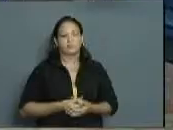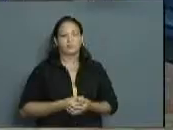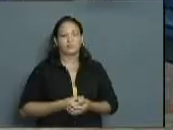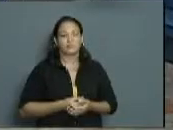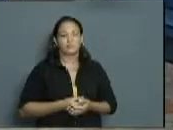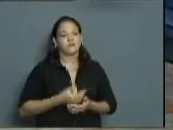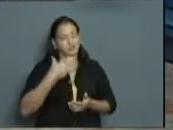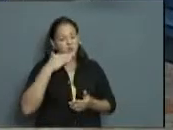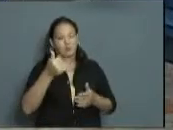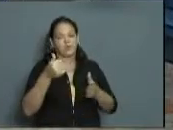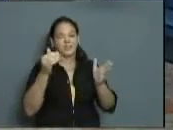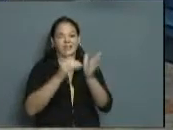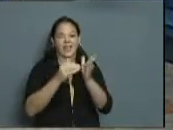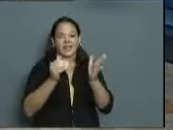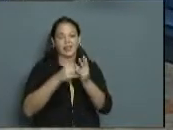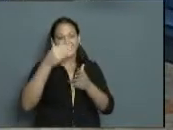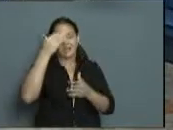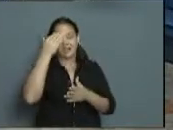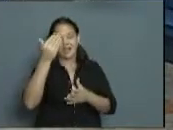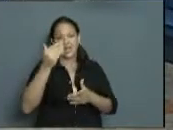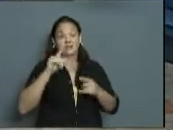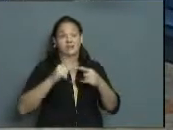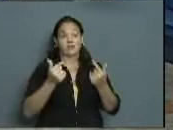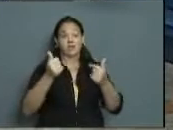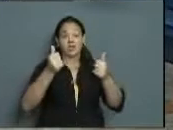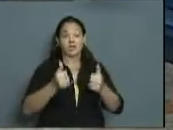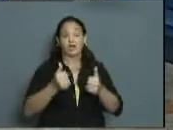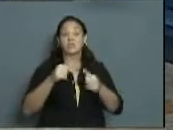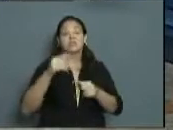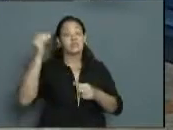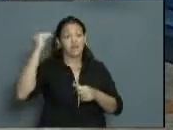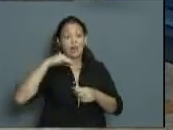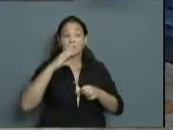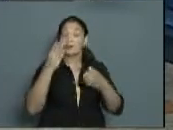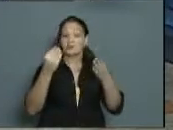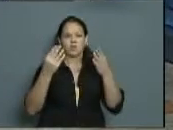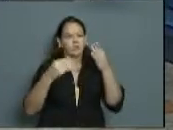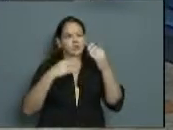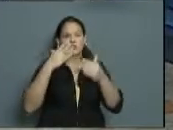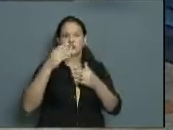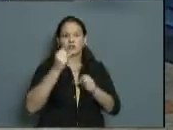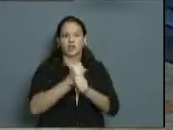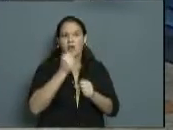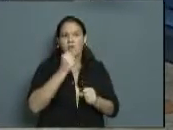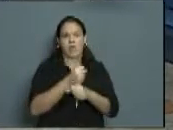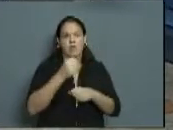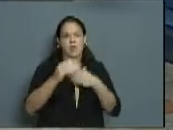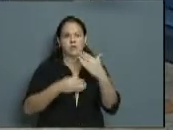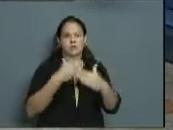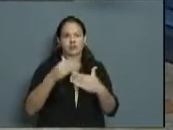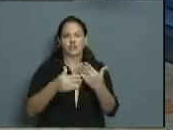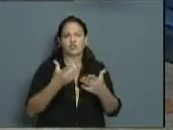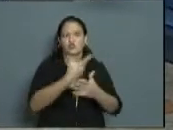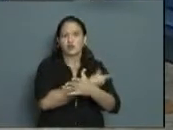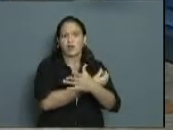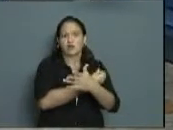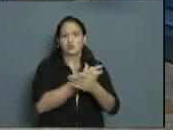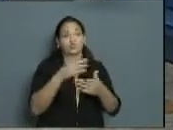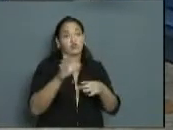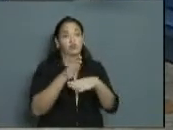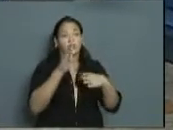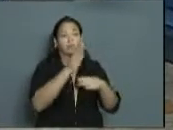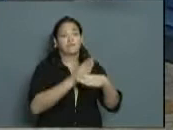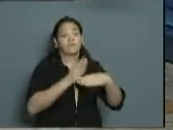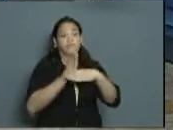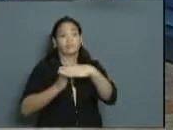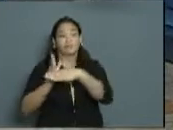Buenas tardes. Gracias por estar con nosotros. Sé que tiene mucho trabajo en estos días con el proceso de vacunación en varios grupos de edades. Usted